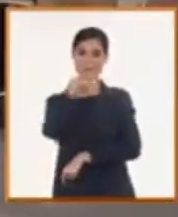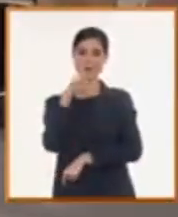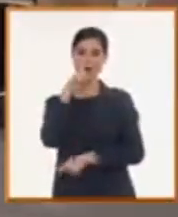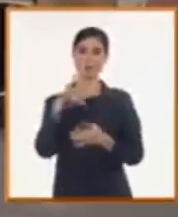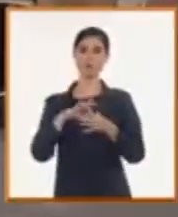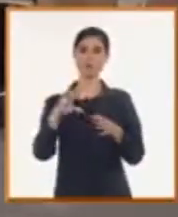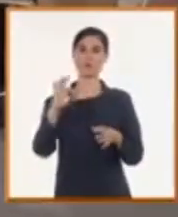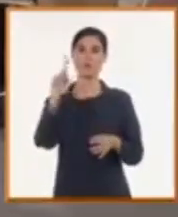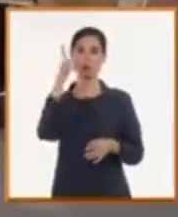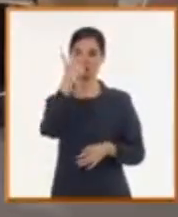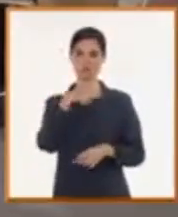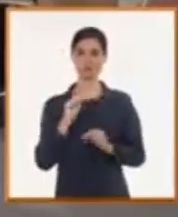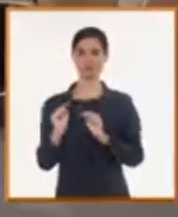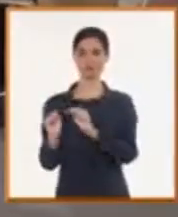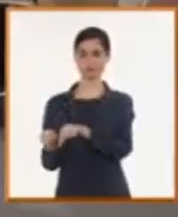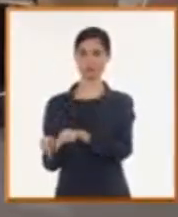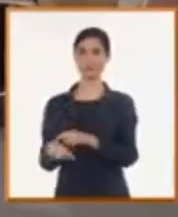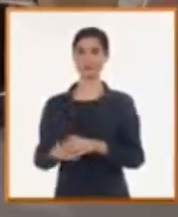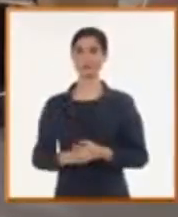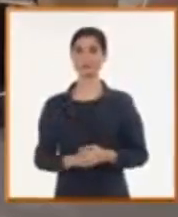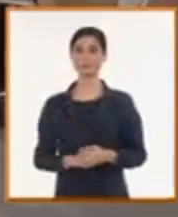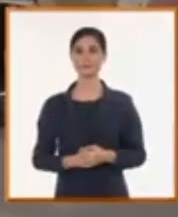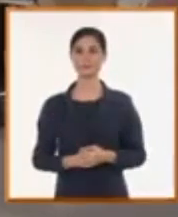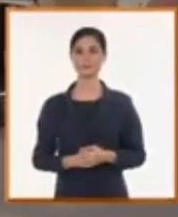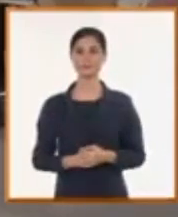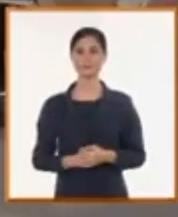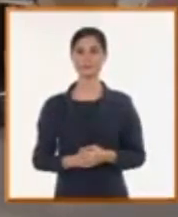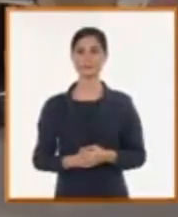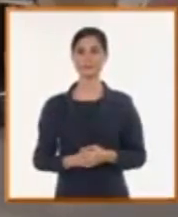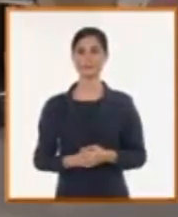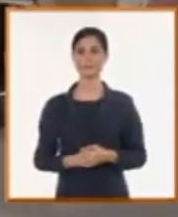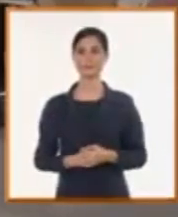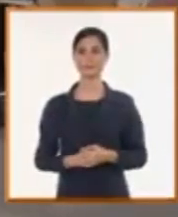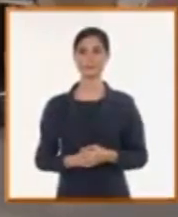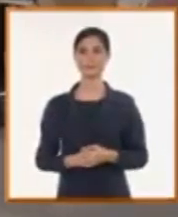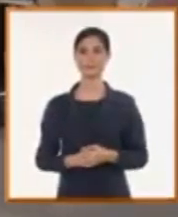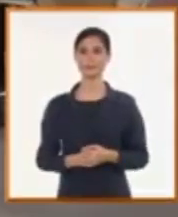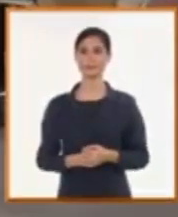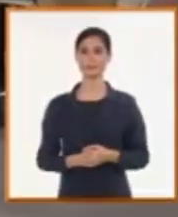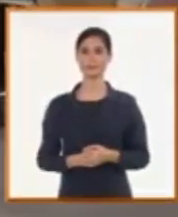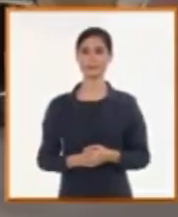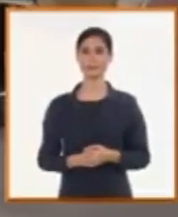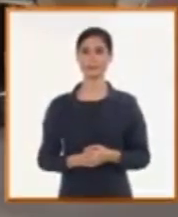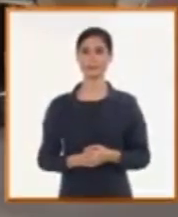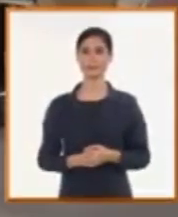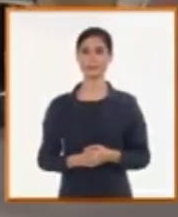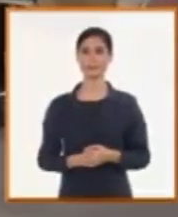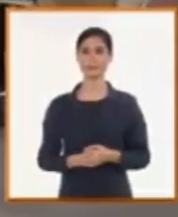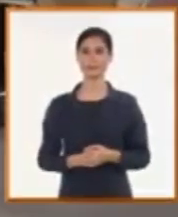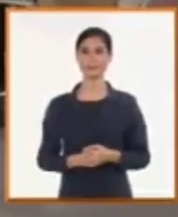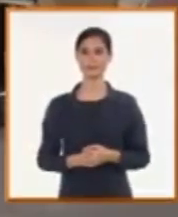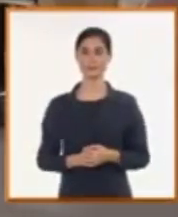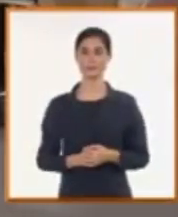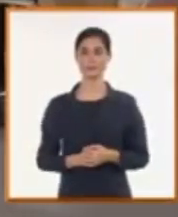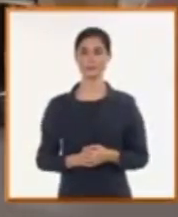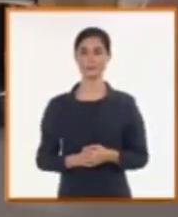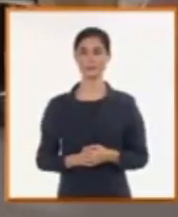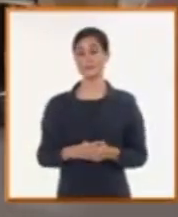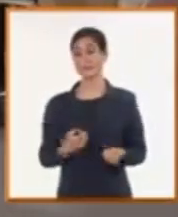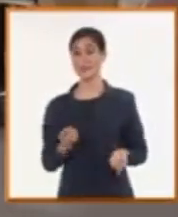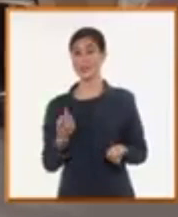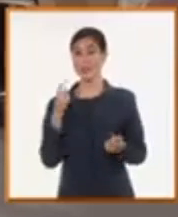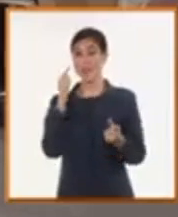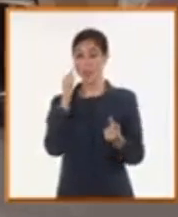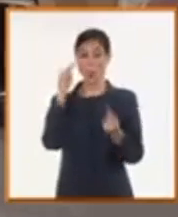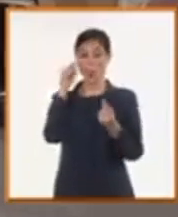antiaérea llegaron a estar muy cerca de la frontera norte de Namibia. Objetivos